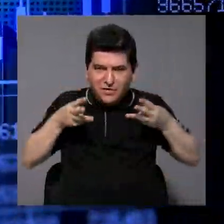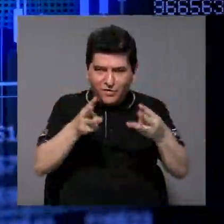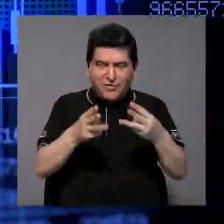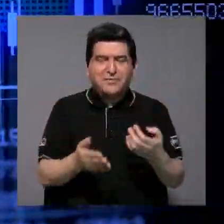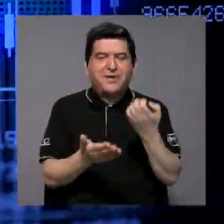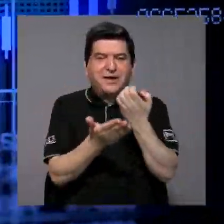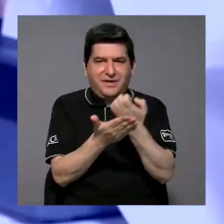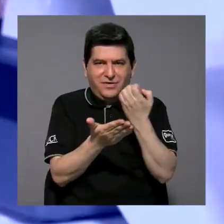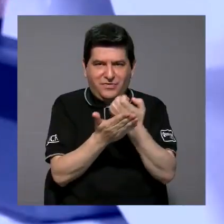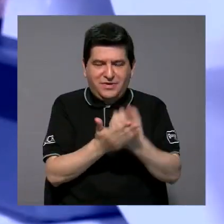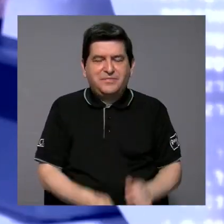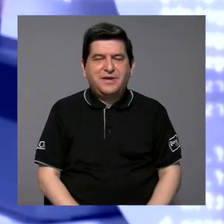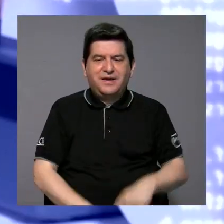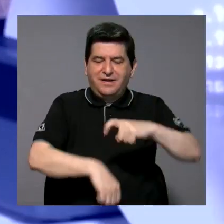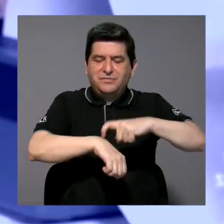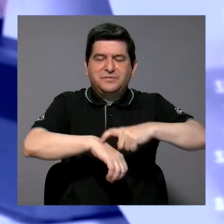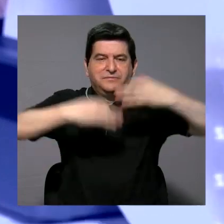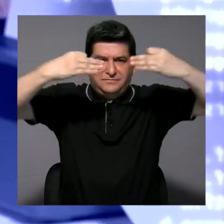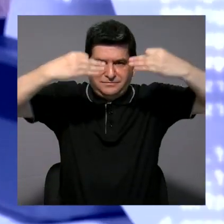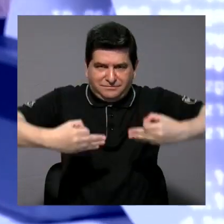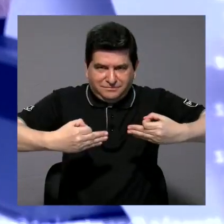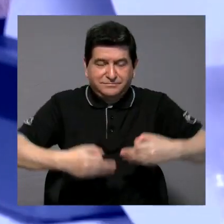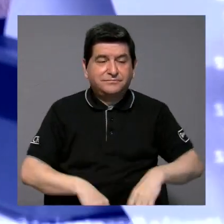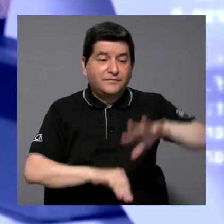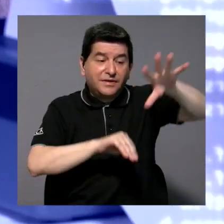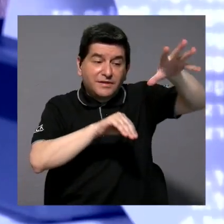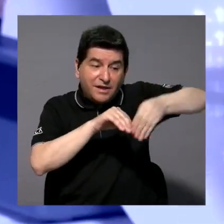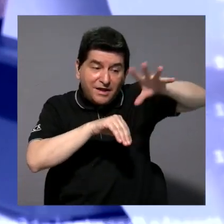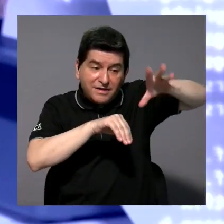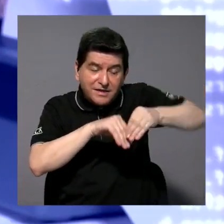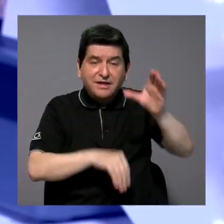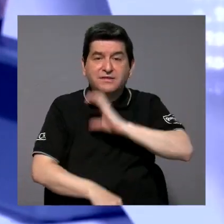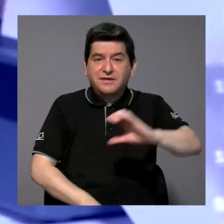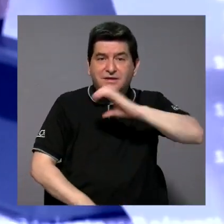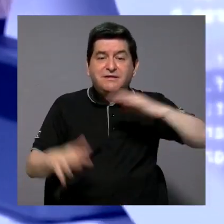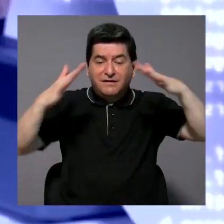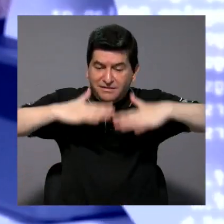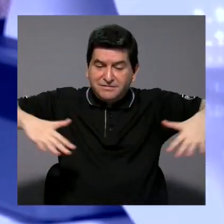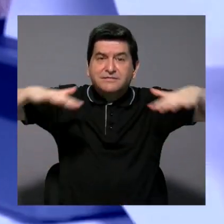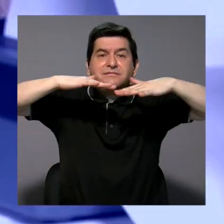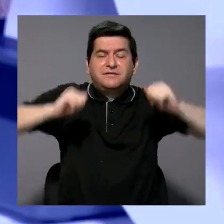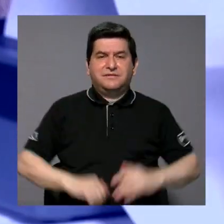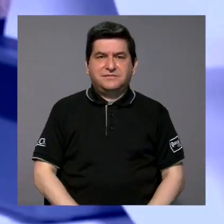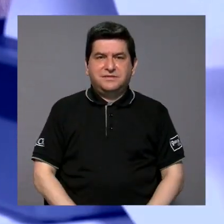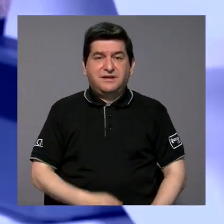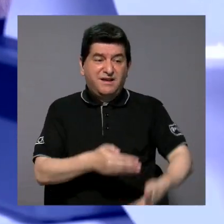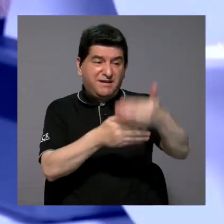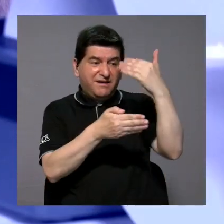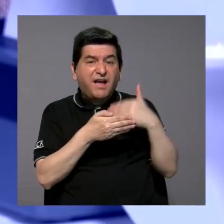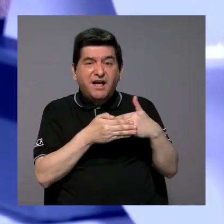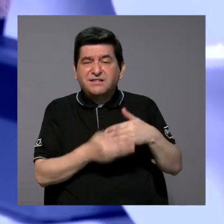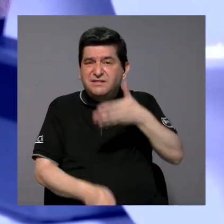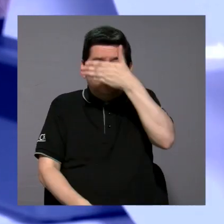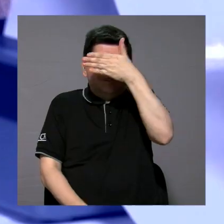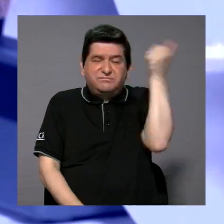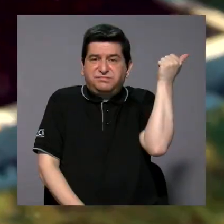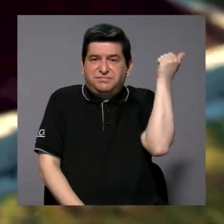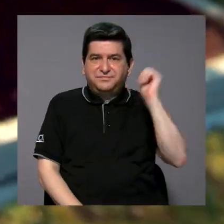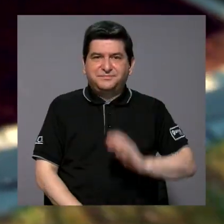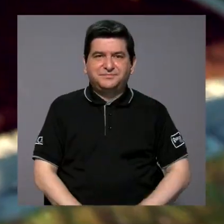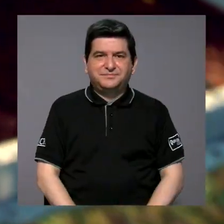metodológico de la economía, de la toma de decisiones, incorporando los aspectos ambientales que habían estado